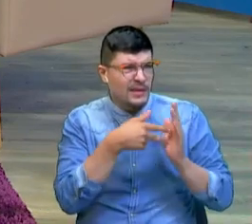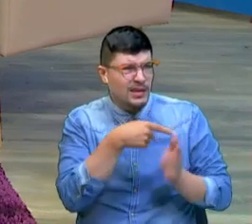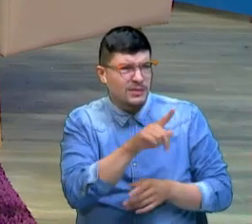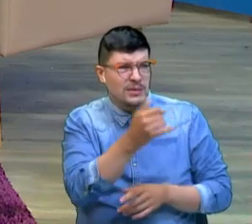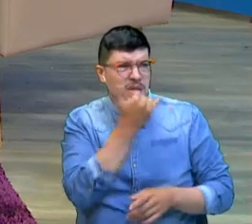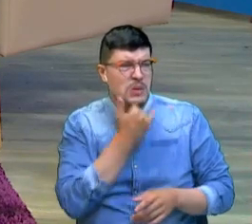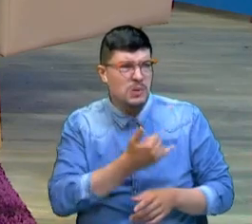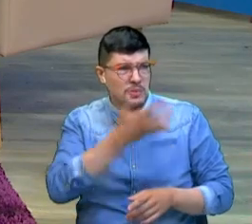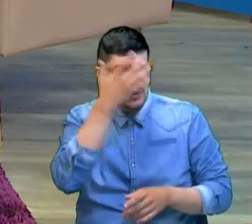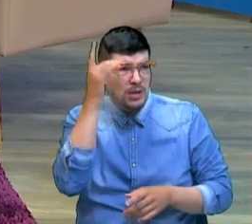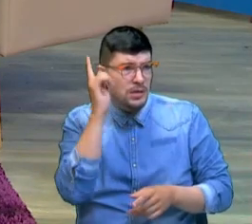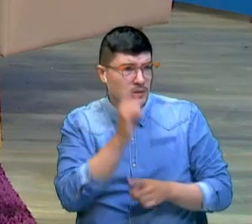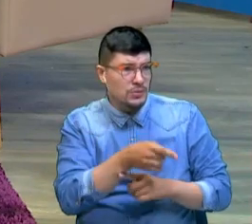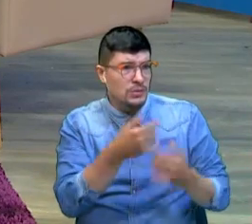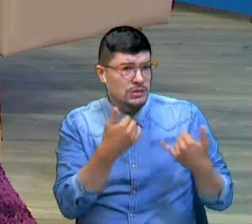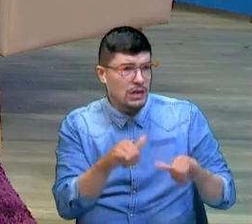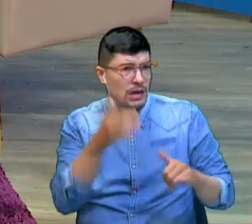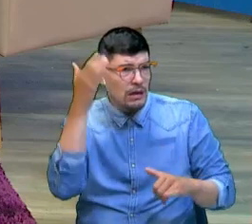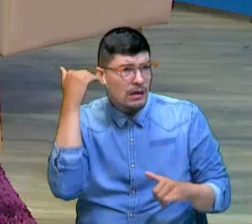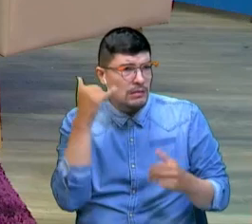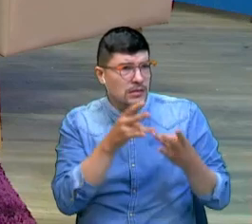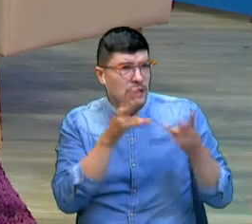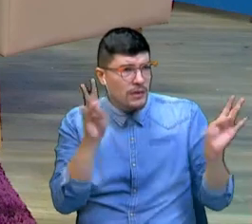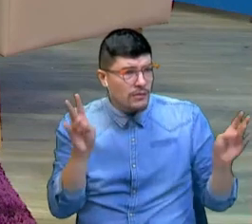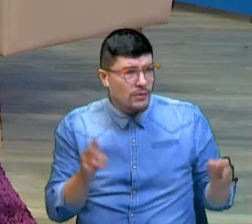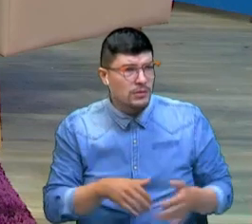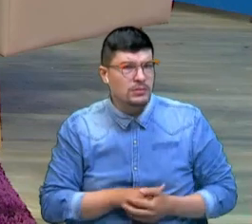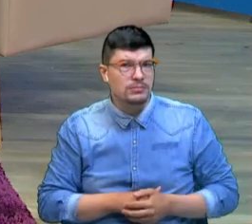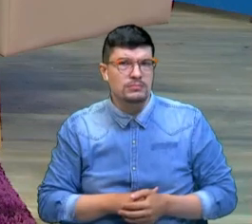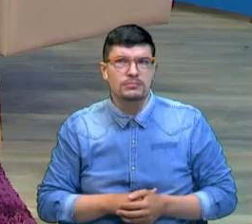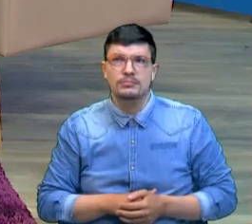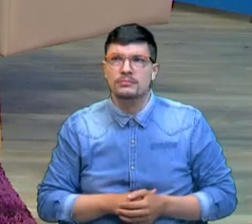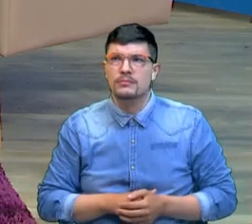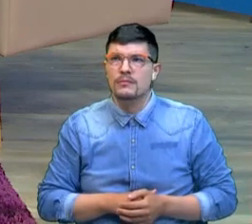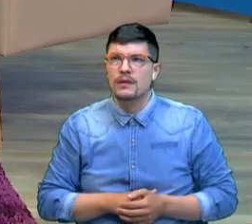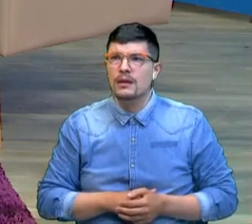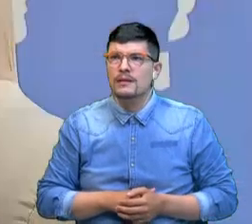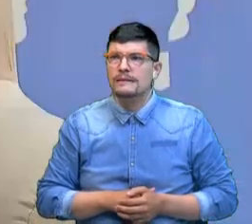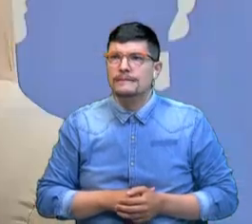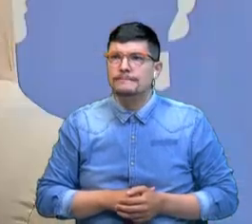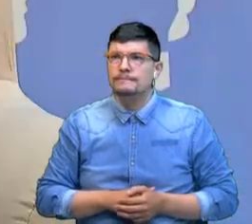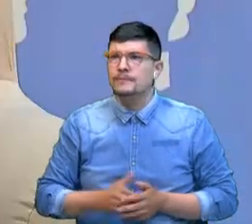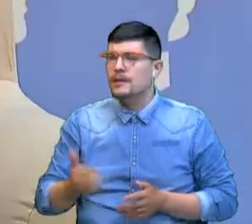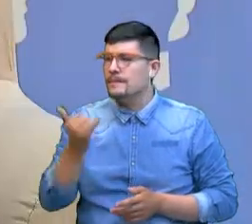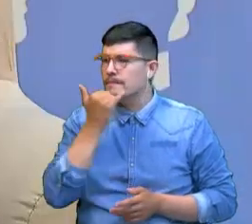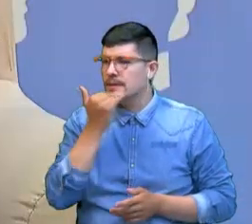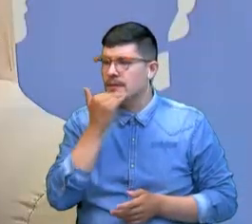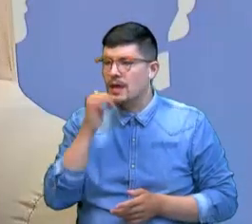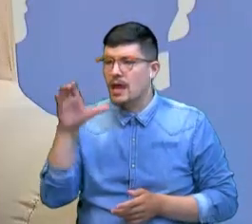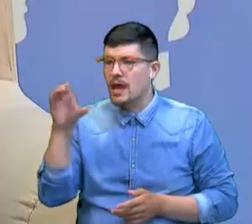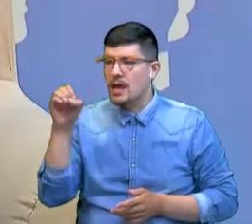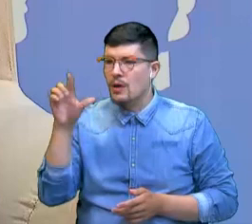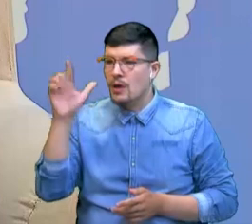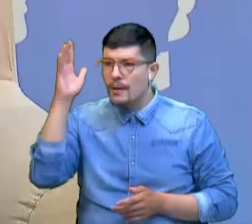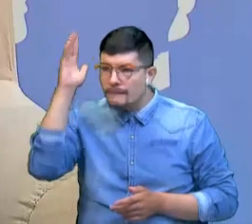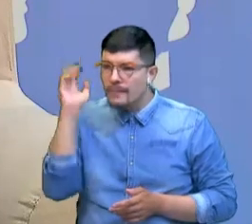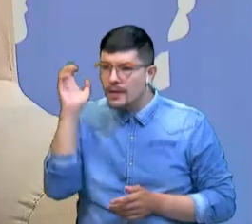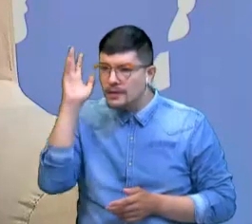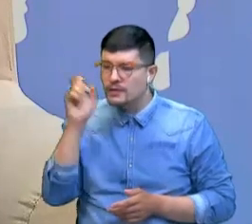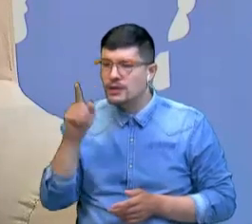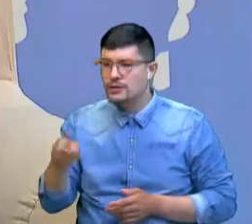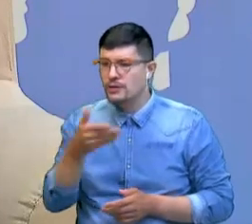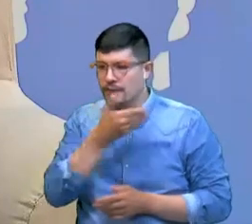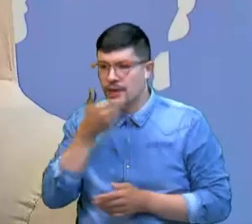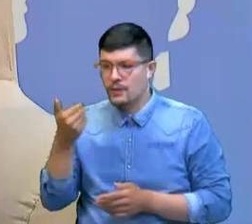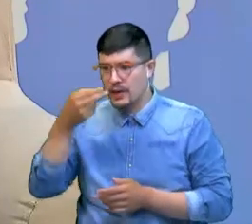error? Porque si están divorciados, separados... Lo que sucede es que Colpensiones ha venido mejorando desde